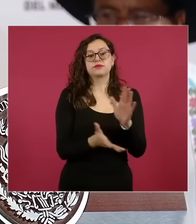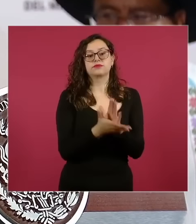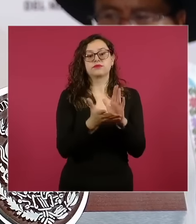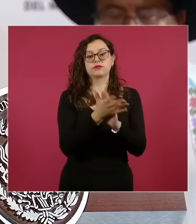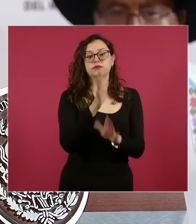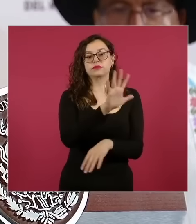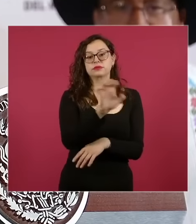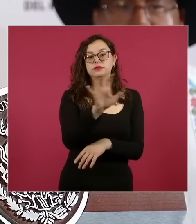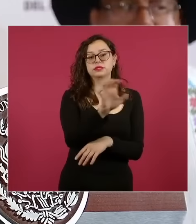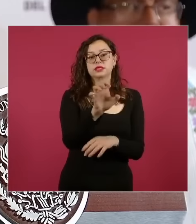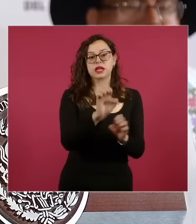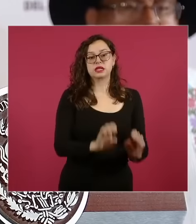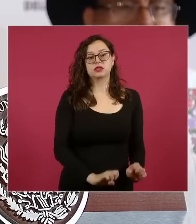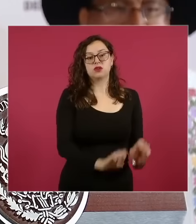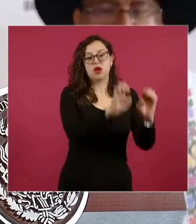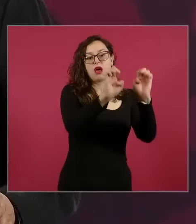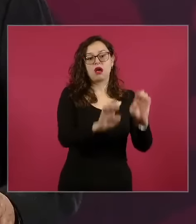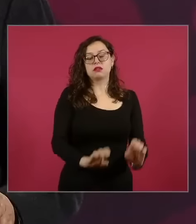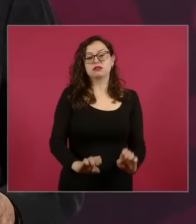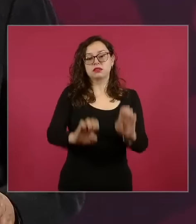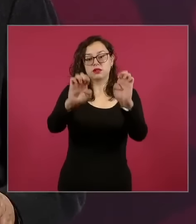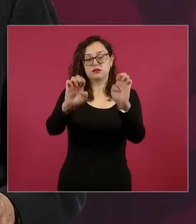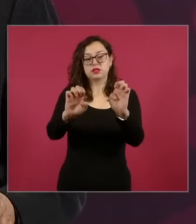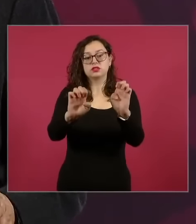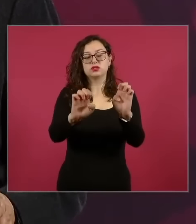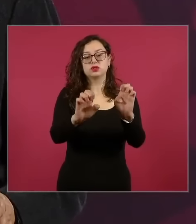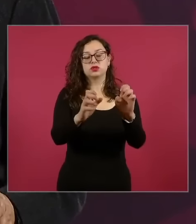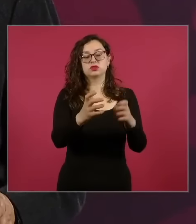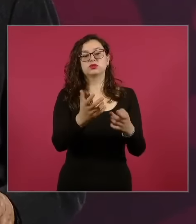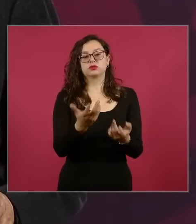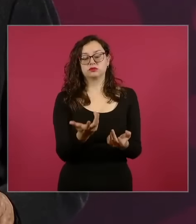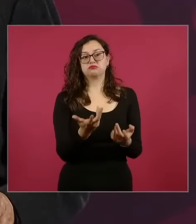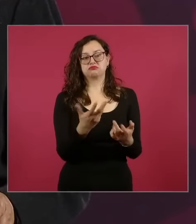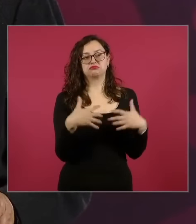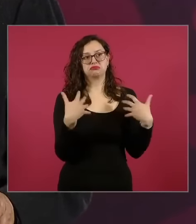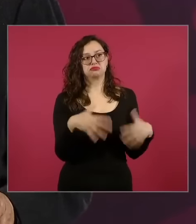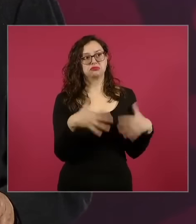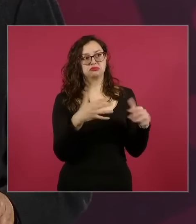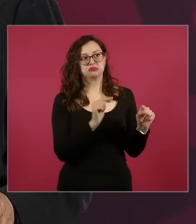500 instalaciones, cuarteles. Ya es una